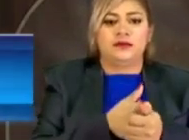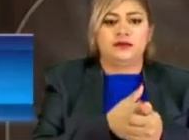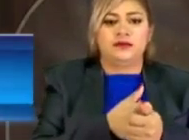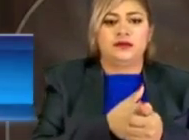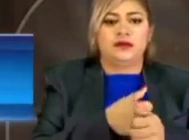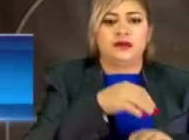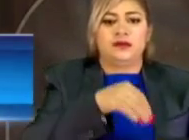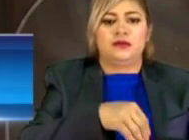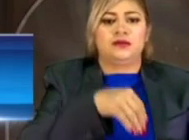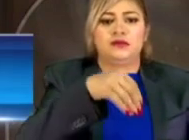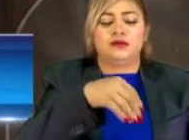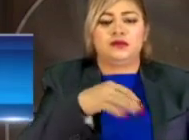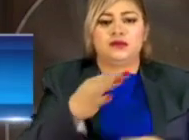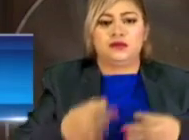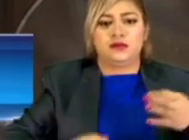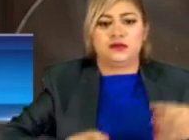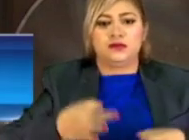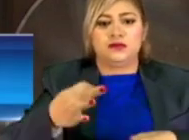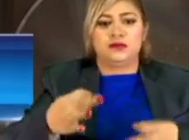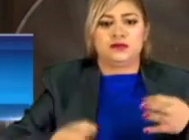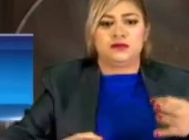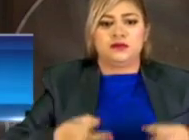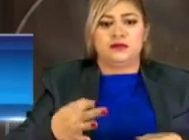magistrado de la Corte Suprema de Justicia,